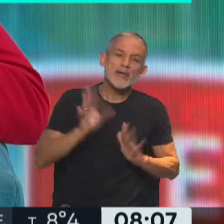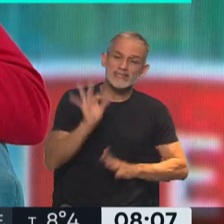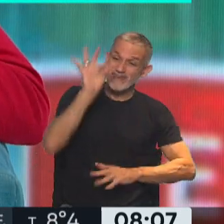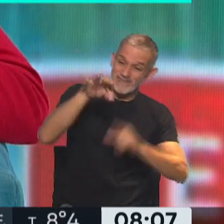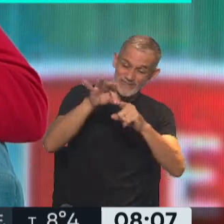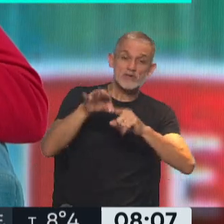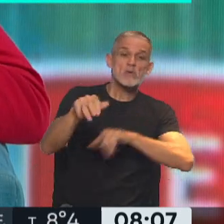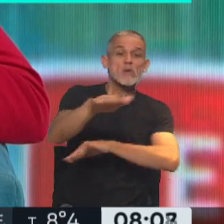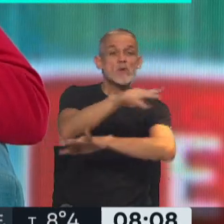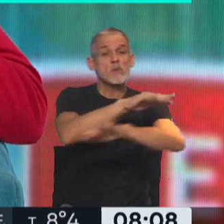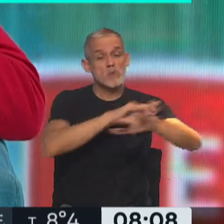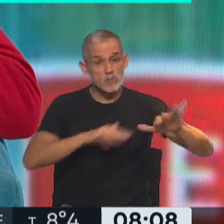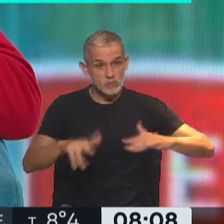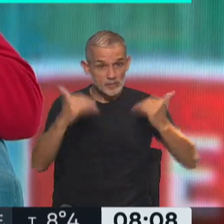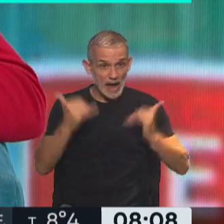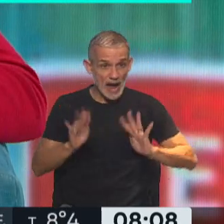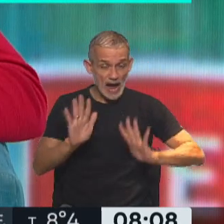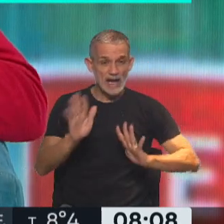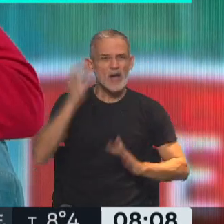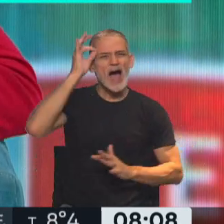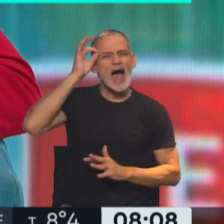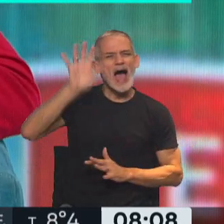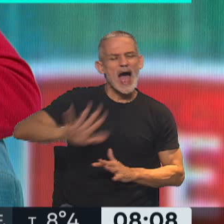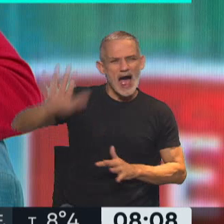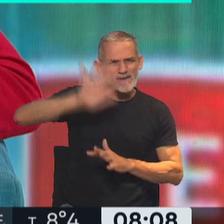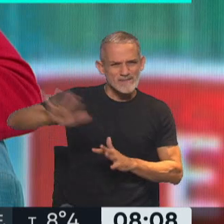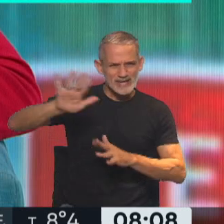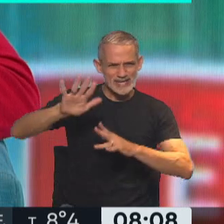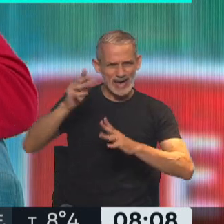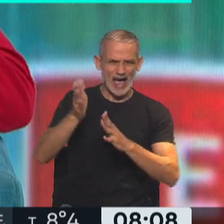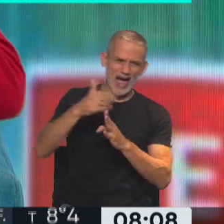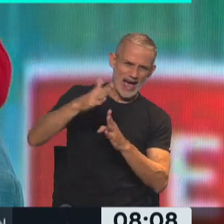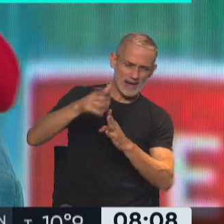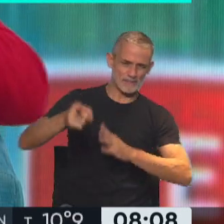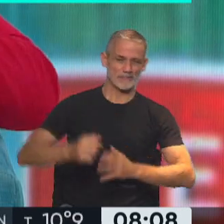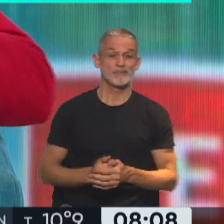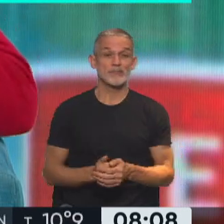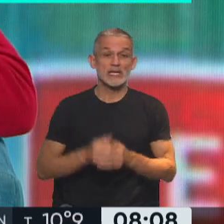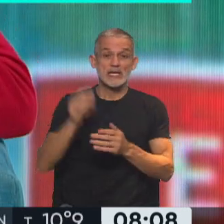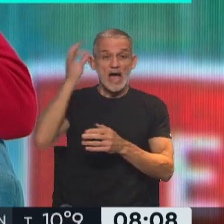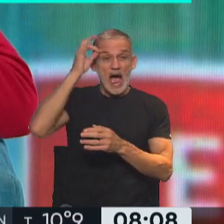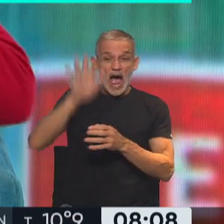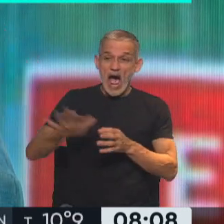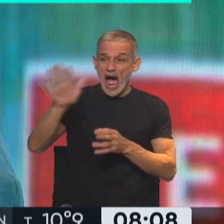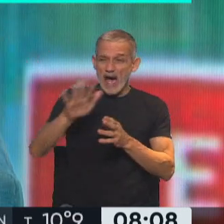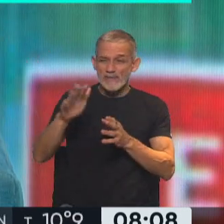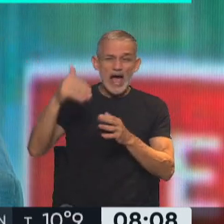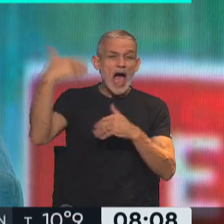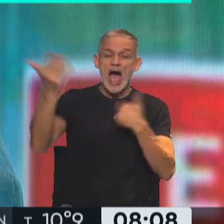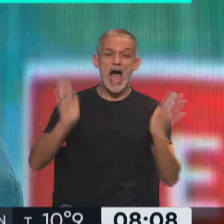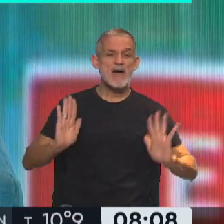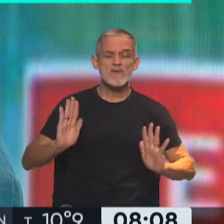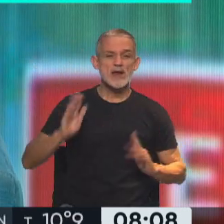y la circulación del virus en lo que es África Central y África Occidental. Por fuera de esa zona, a partir